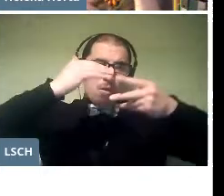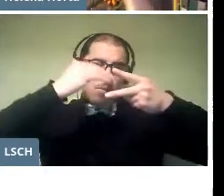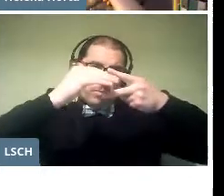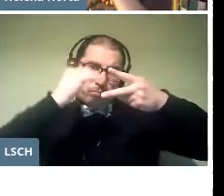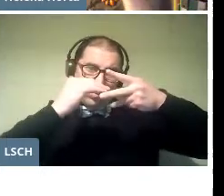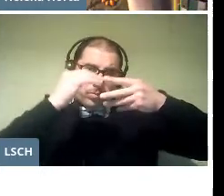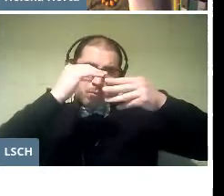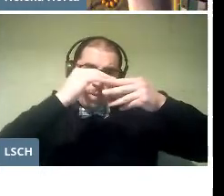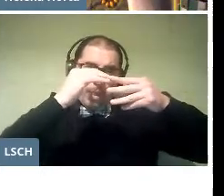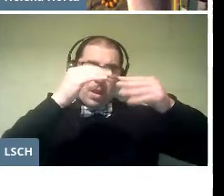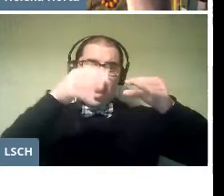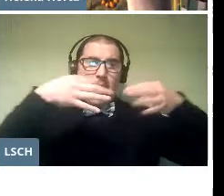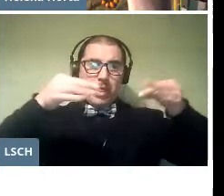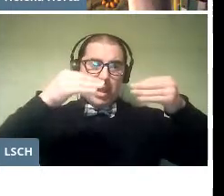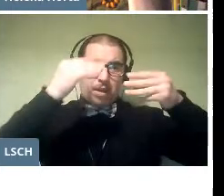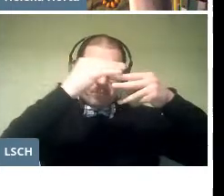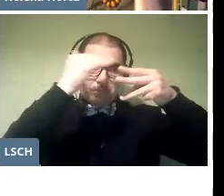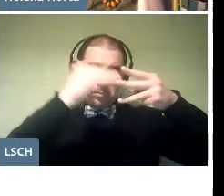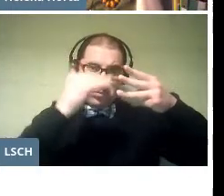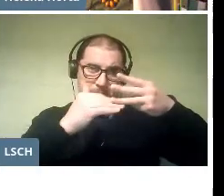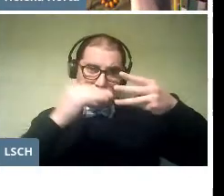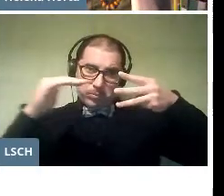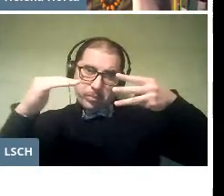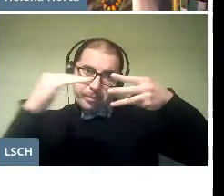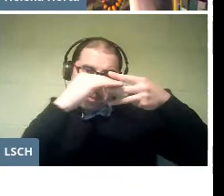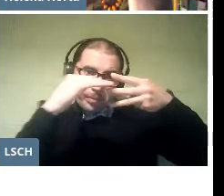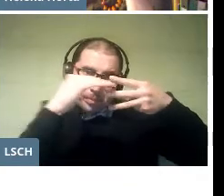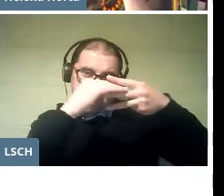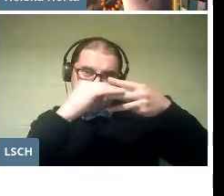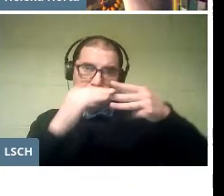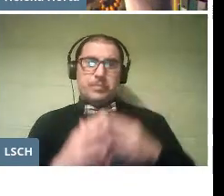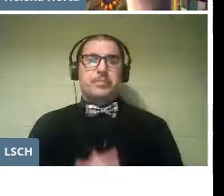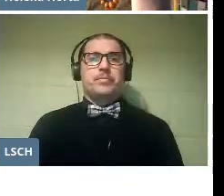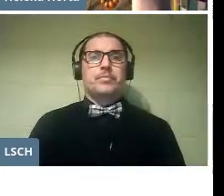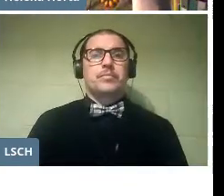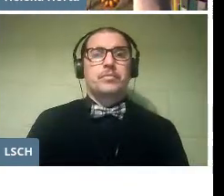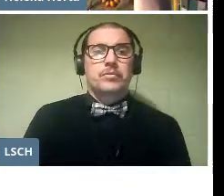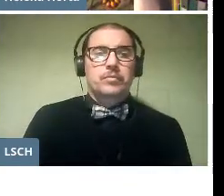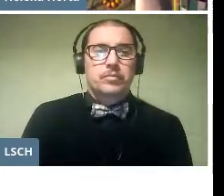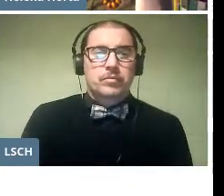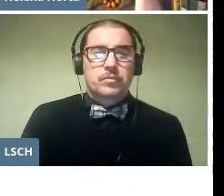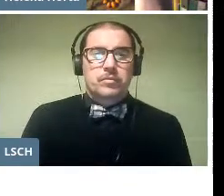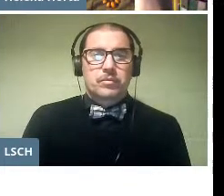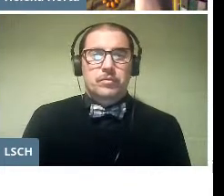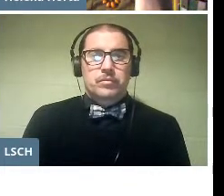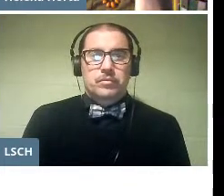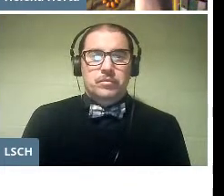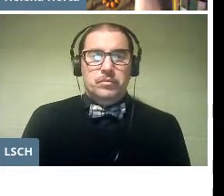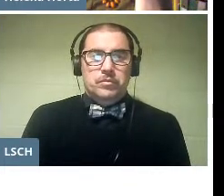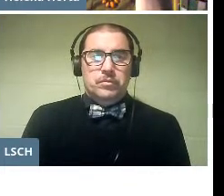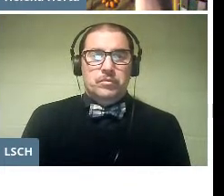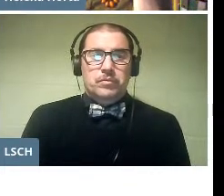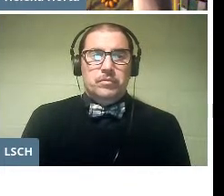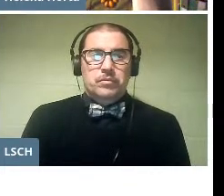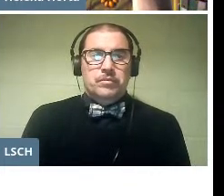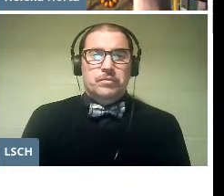textiles se depositaban estos bultitos. La próxima, por favor.